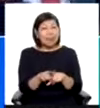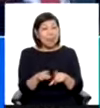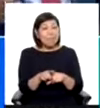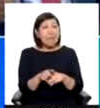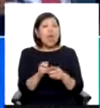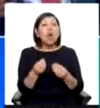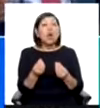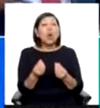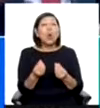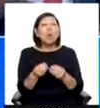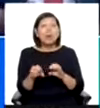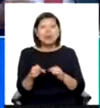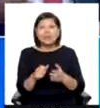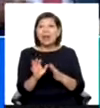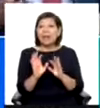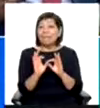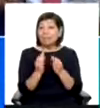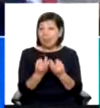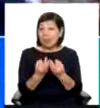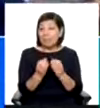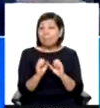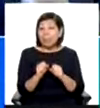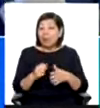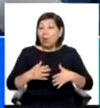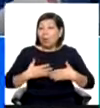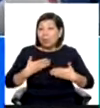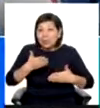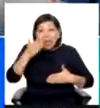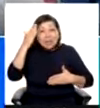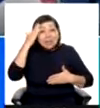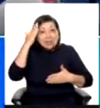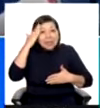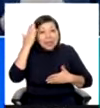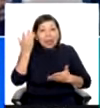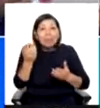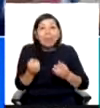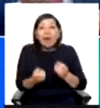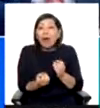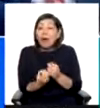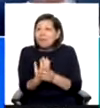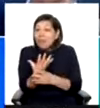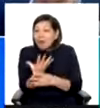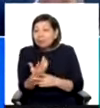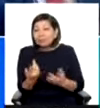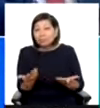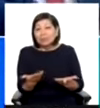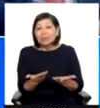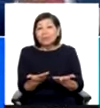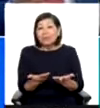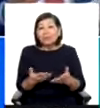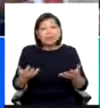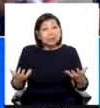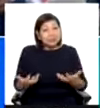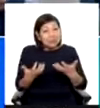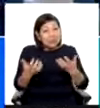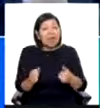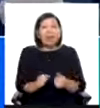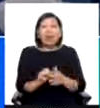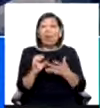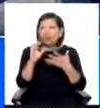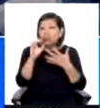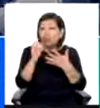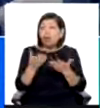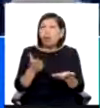cómo educar a las familias para que sepan usar las hortalizas, no solamente en ensaladas, sino en